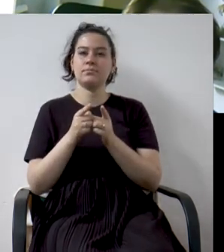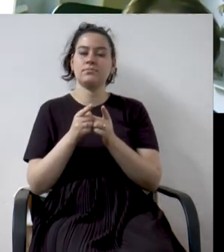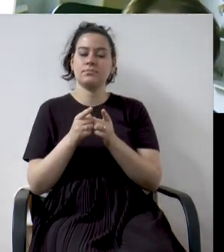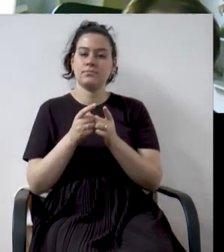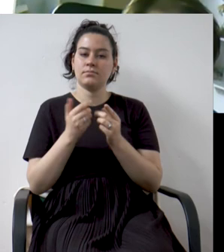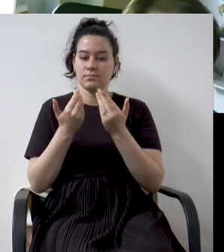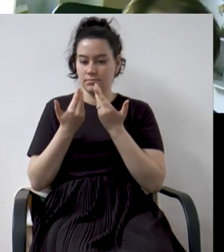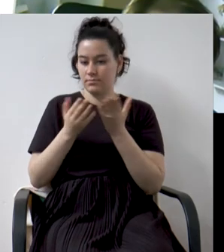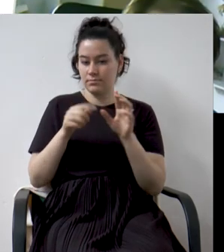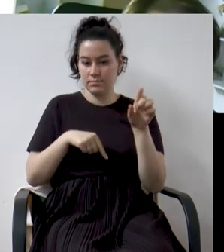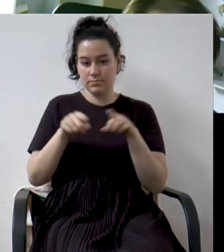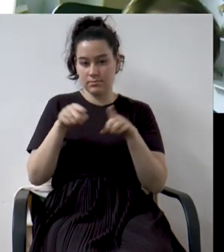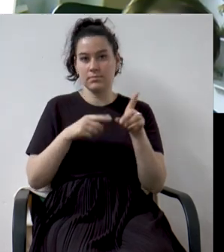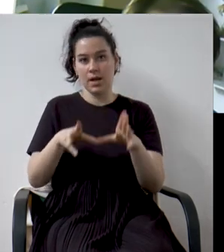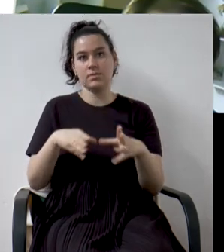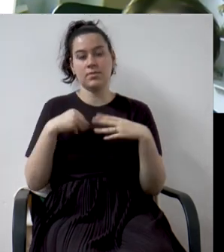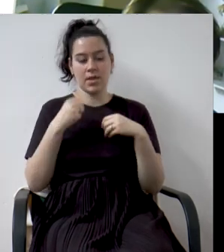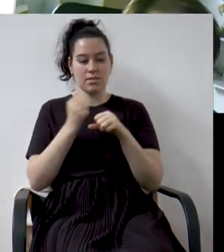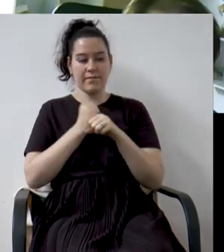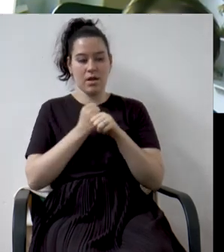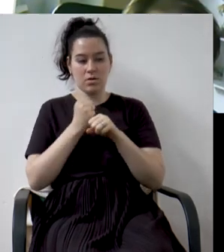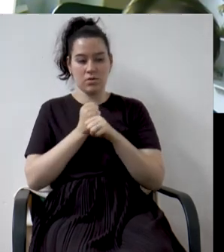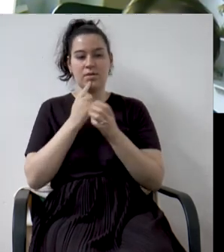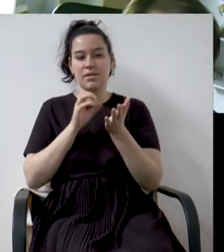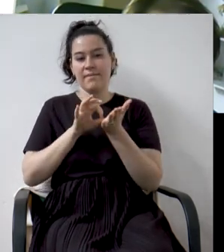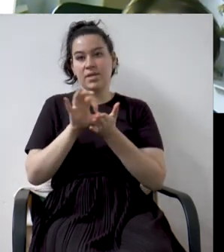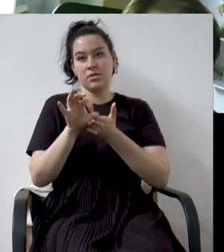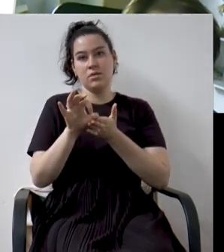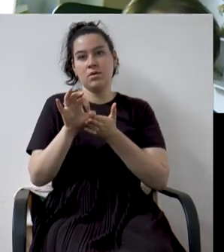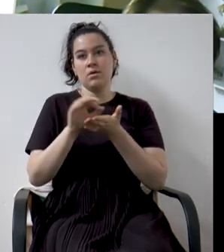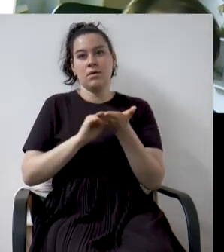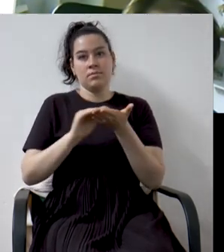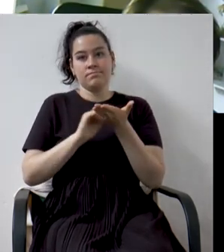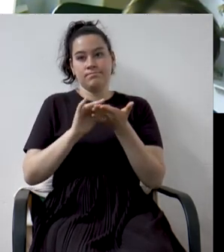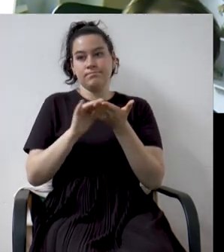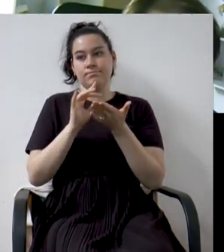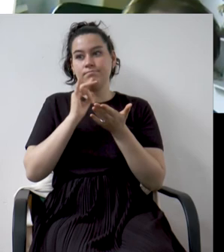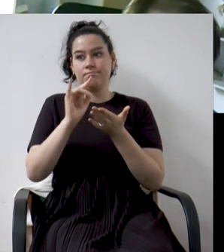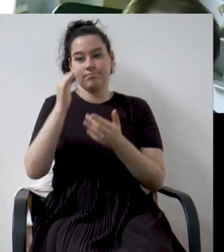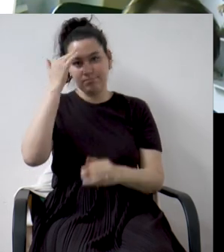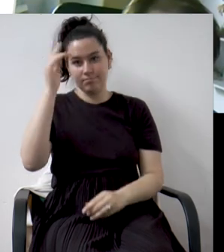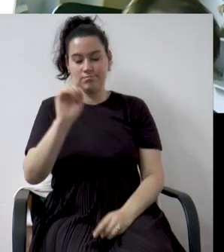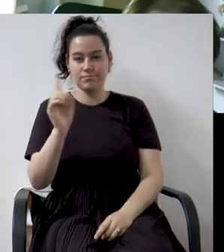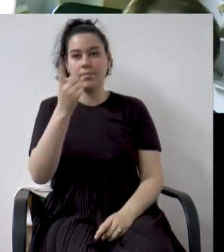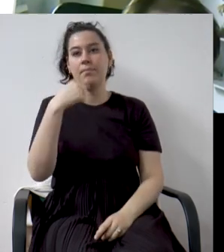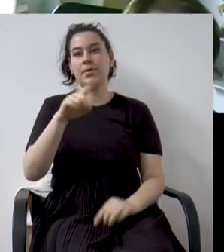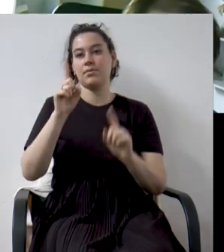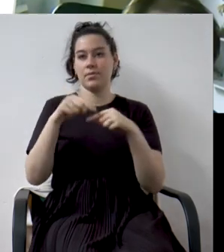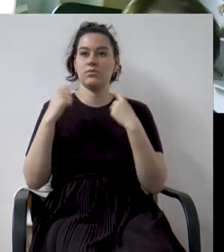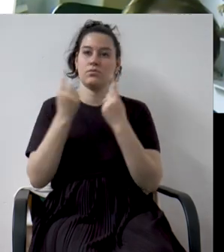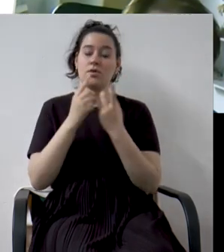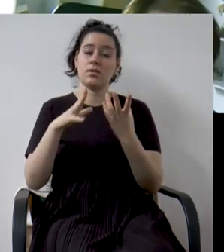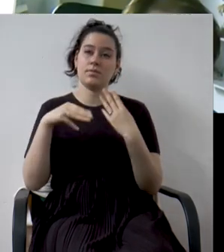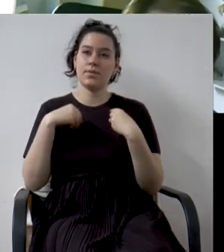carrera a asumir tareas de servicios y administrativas, que no es algo que uno tiene por rol en la carrera, pero que venimos